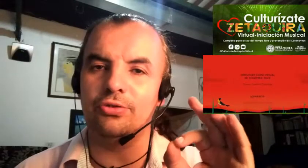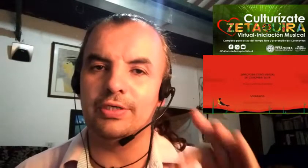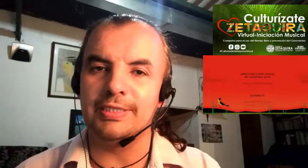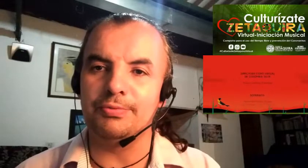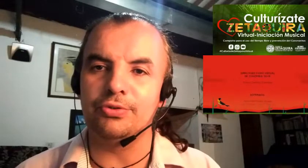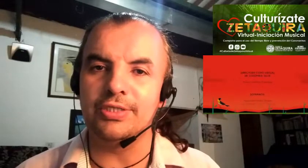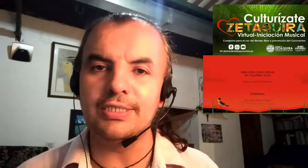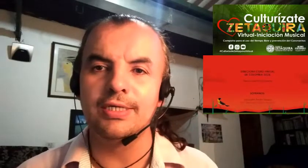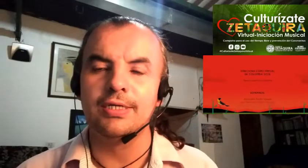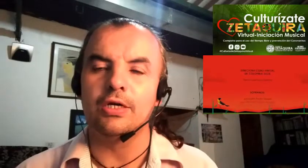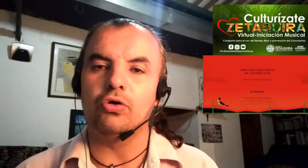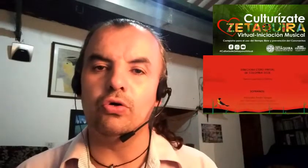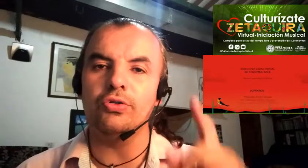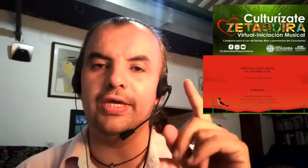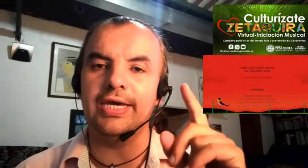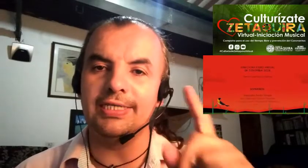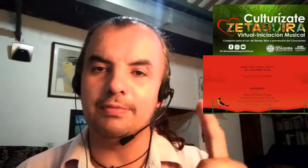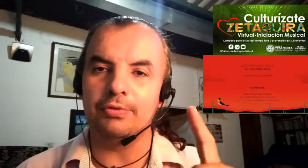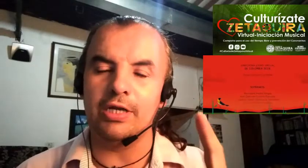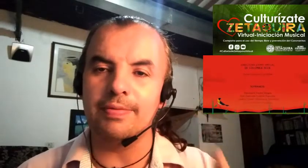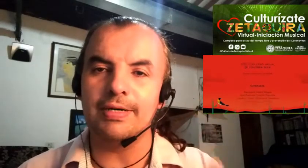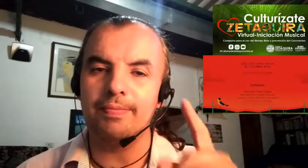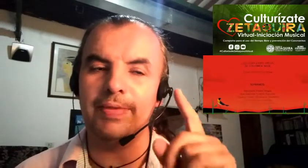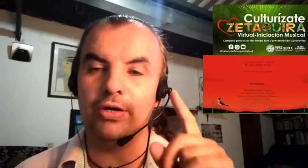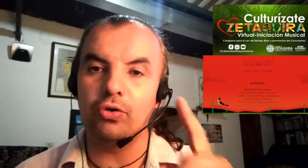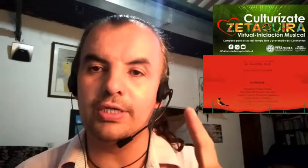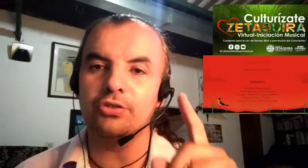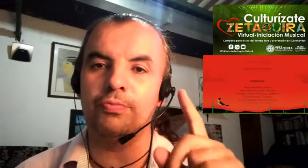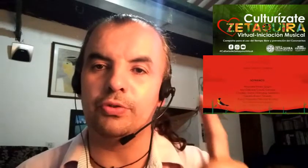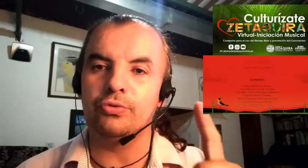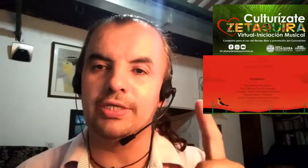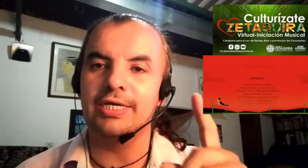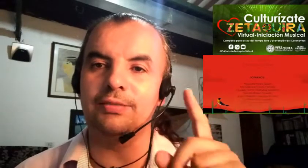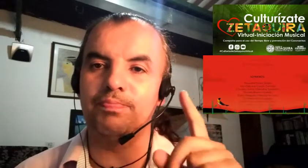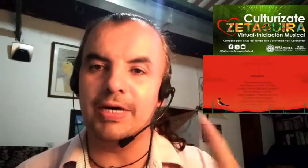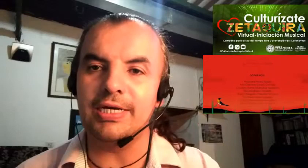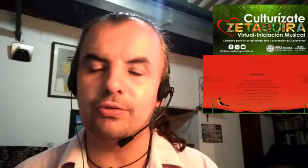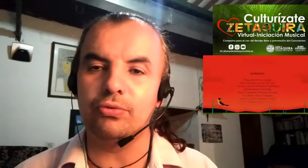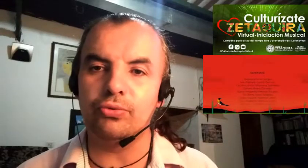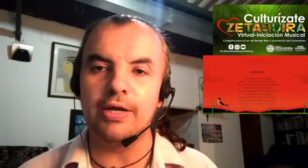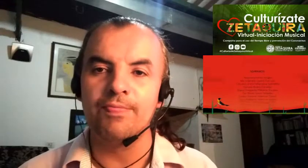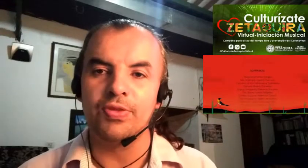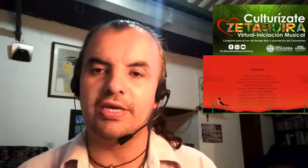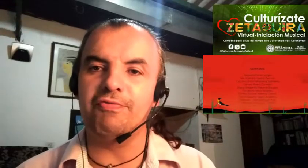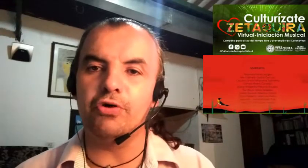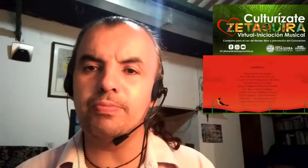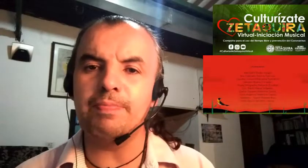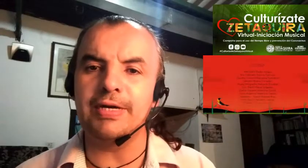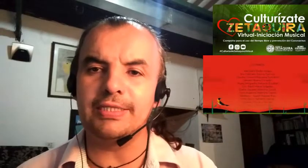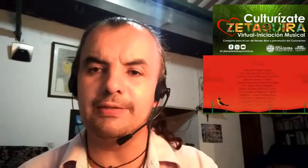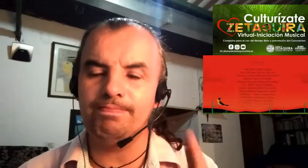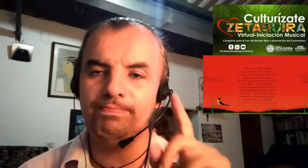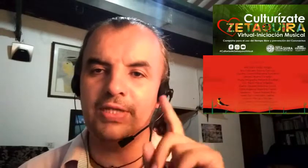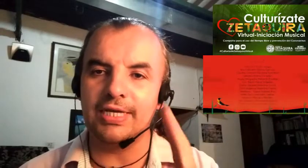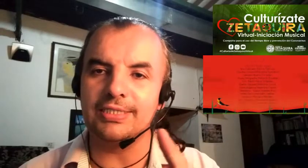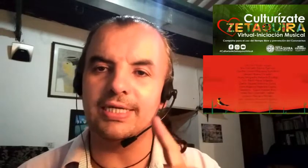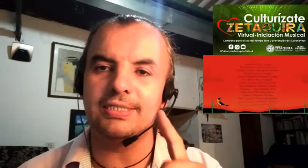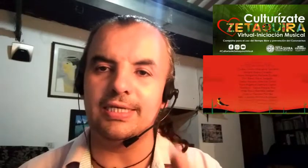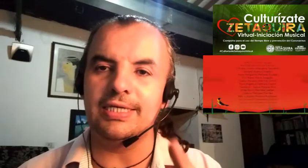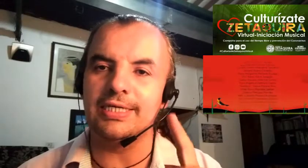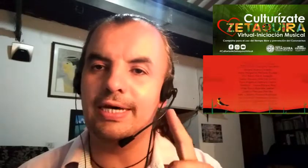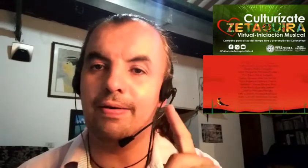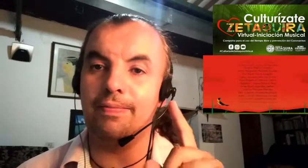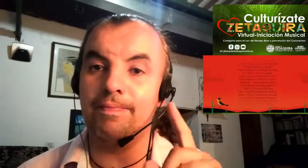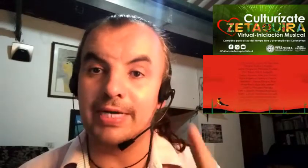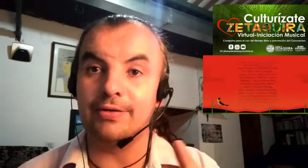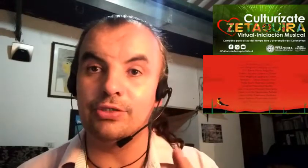de los 90.6, con ese programa Mejores Oportunidades para la Cultura, que forma parte de esta